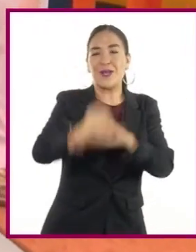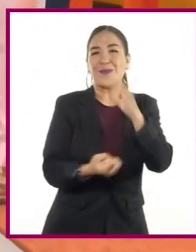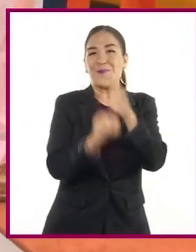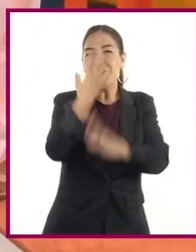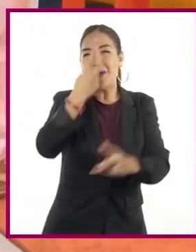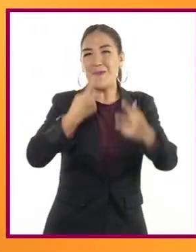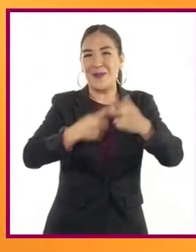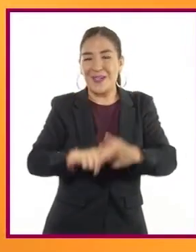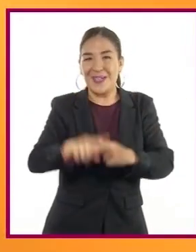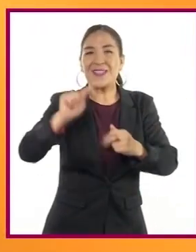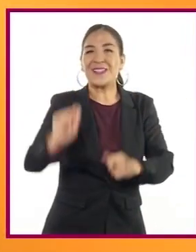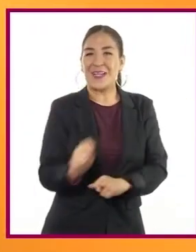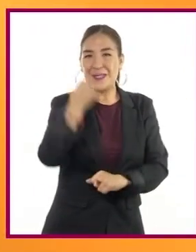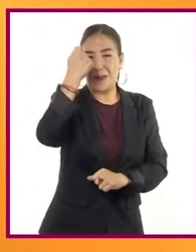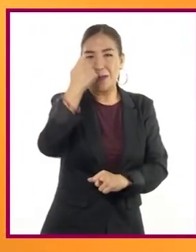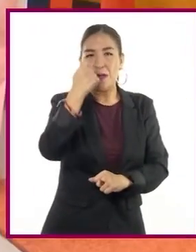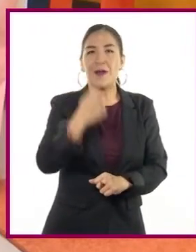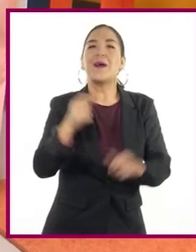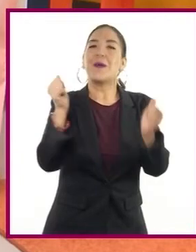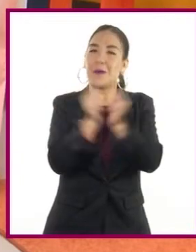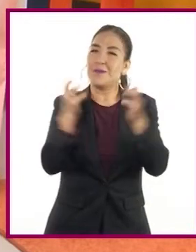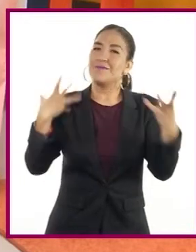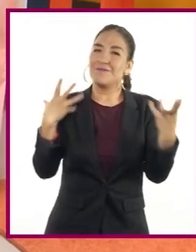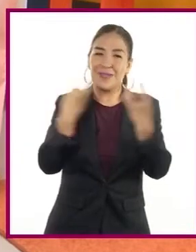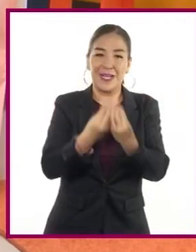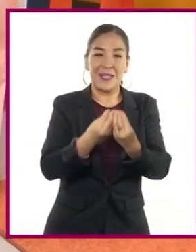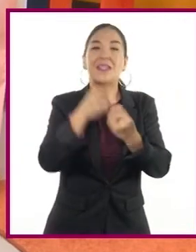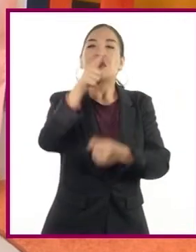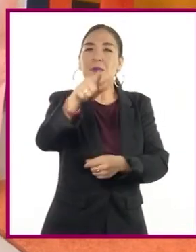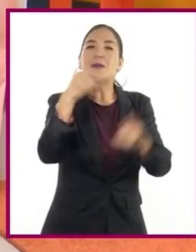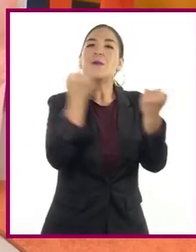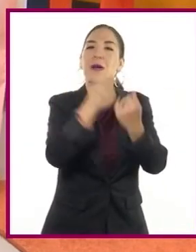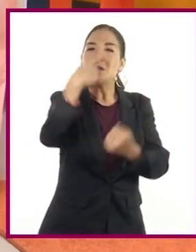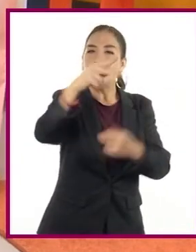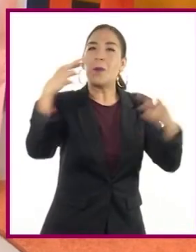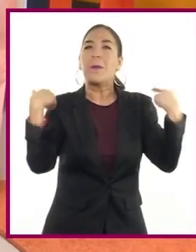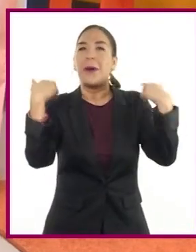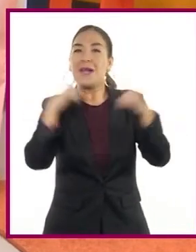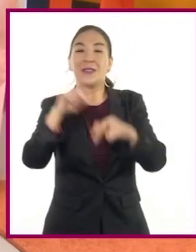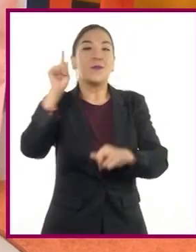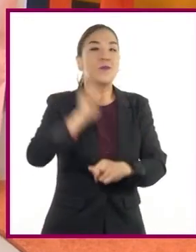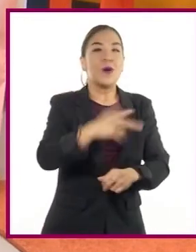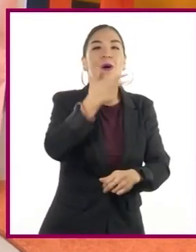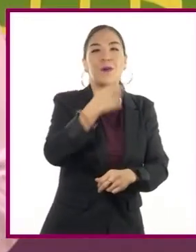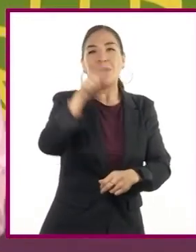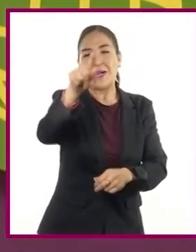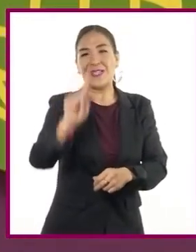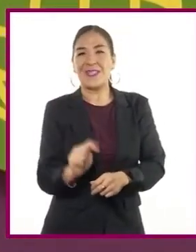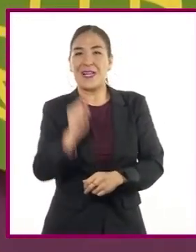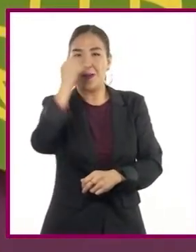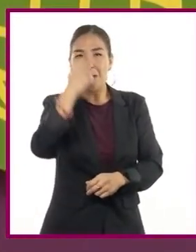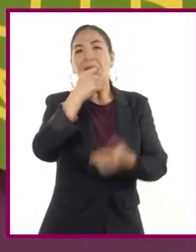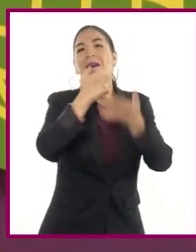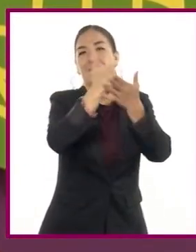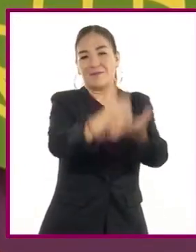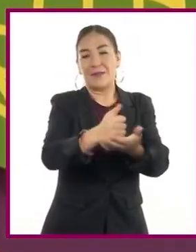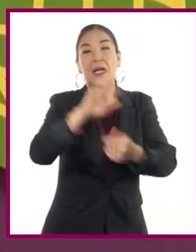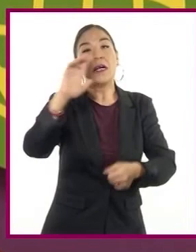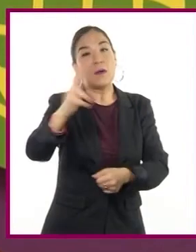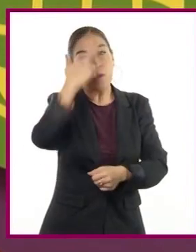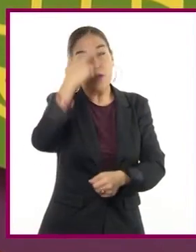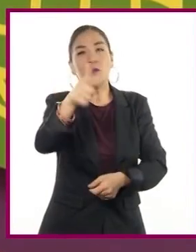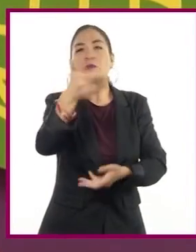con nosotras, así como el que comienzan con su maestra o maestro de tecnología.